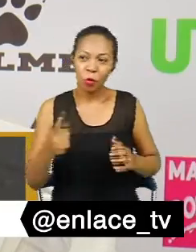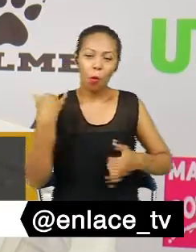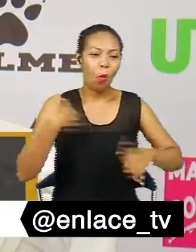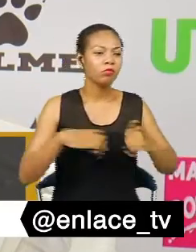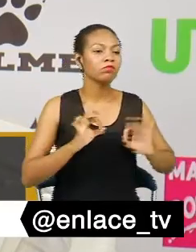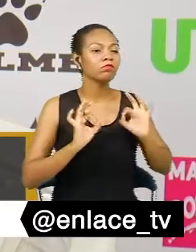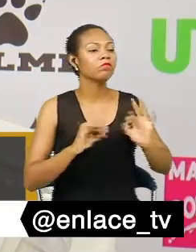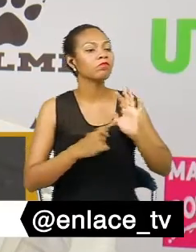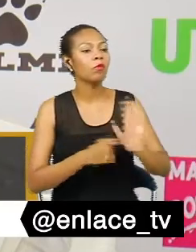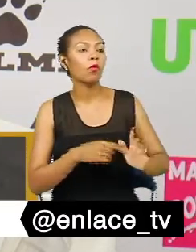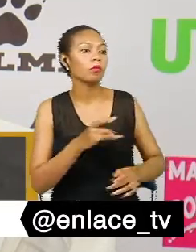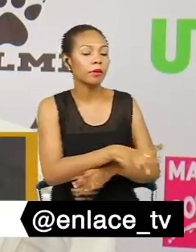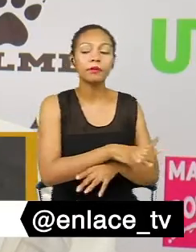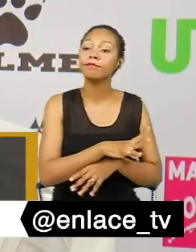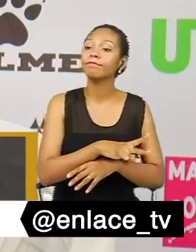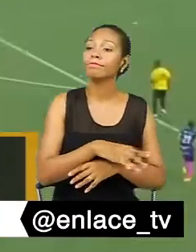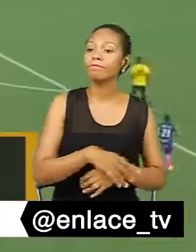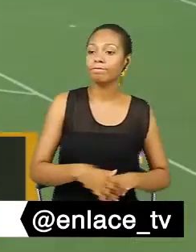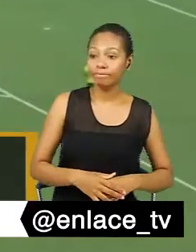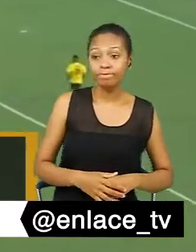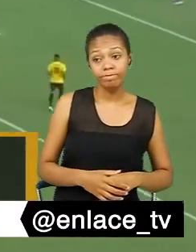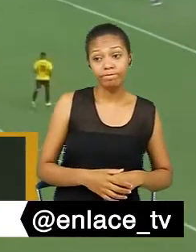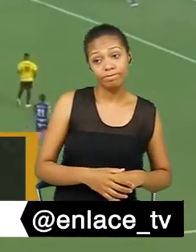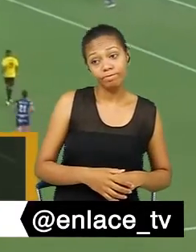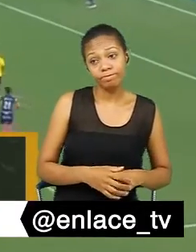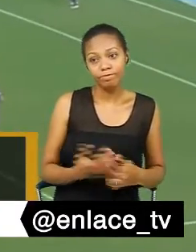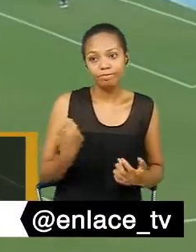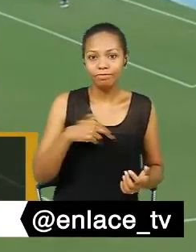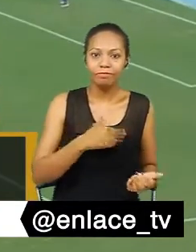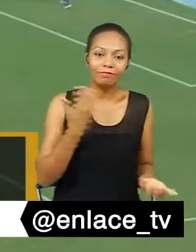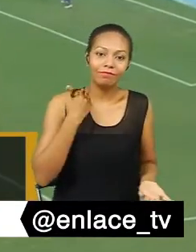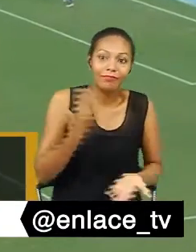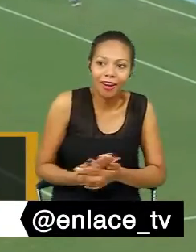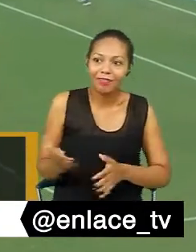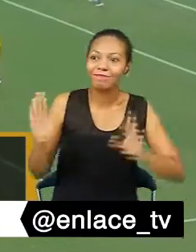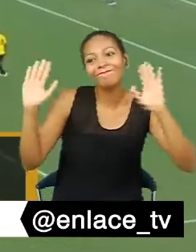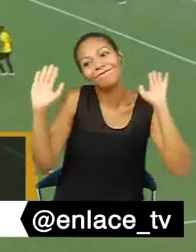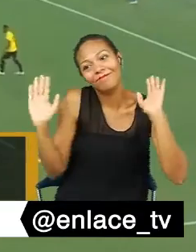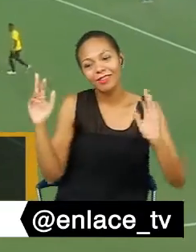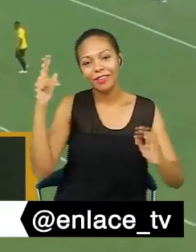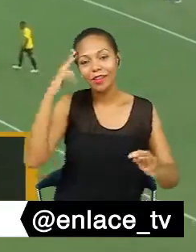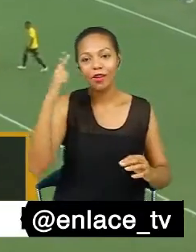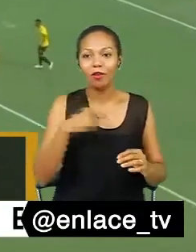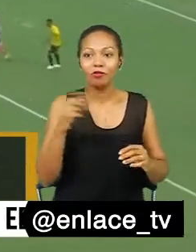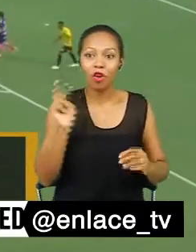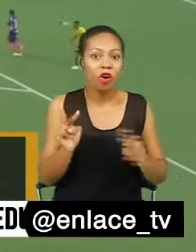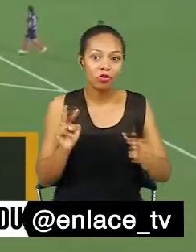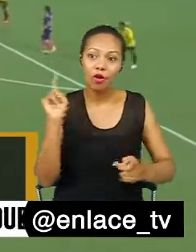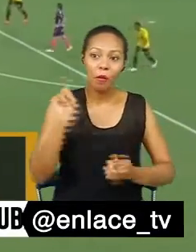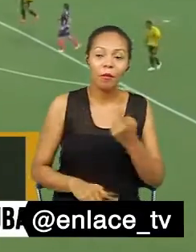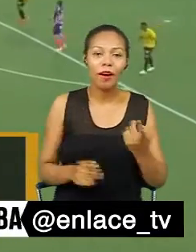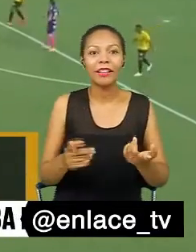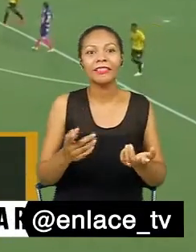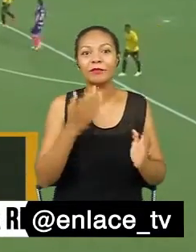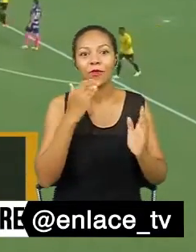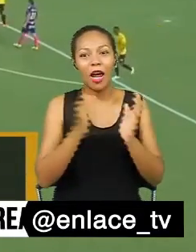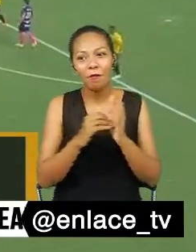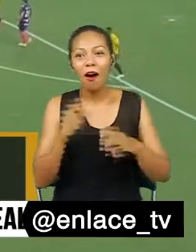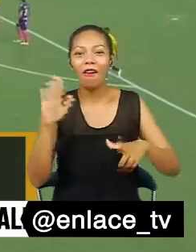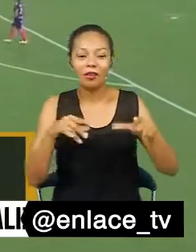y desde luego, pues, al arriesgar y no conseguir el empate que lo tuvimos en el palo, las acogeres,